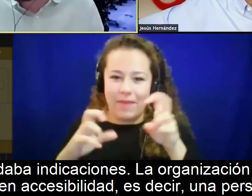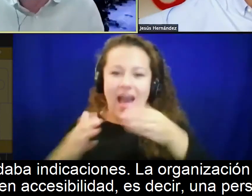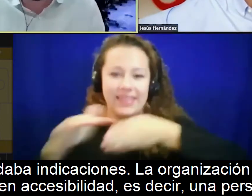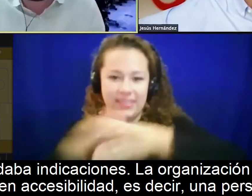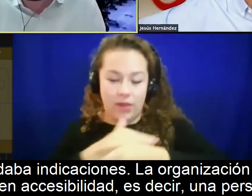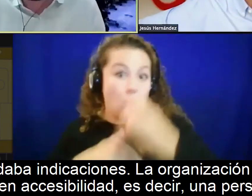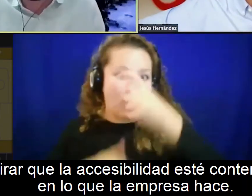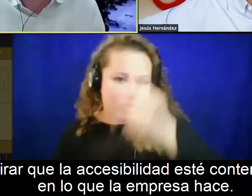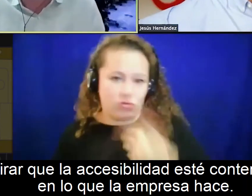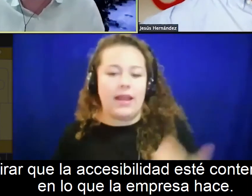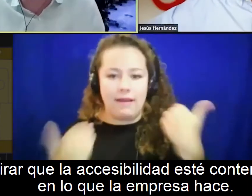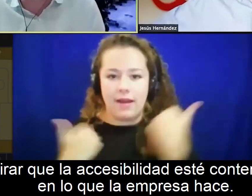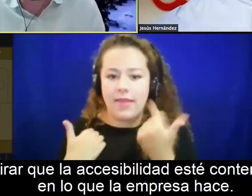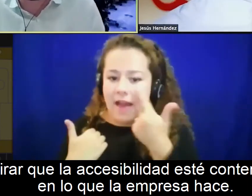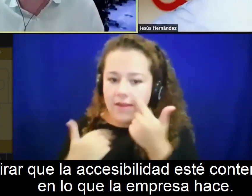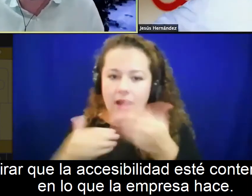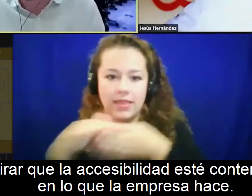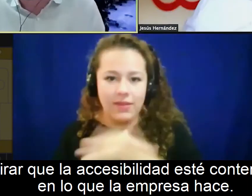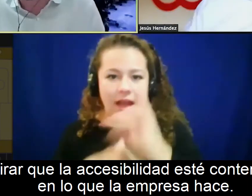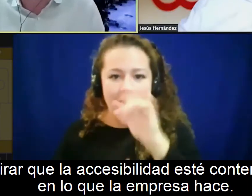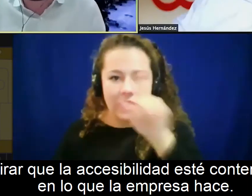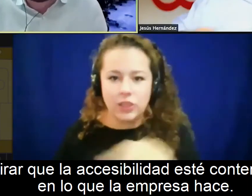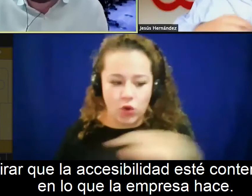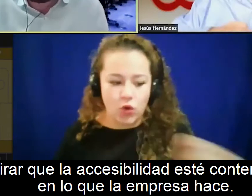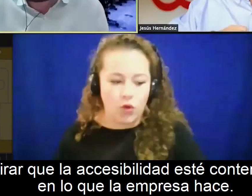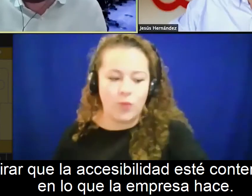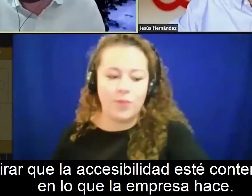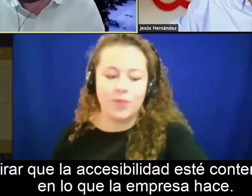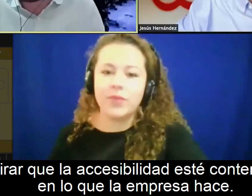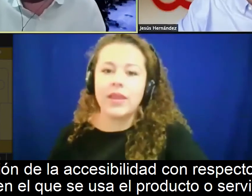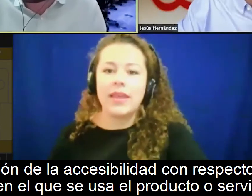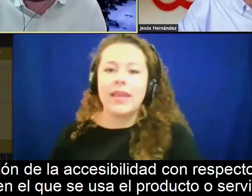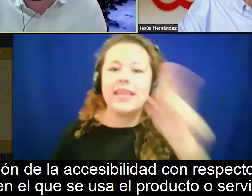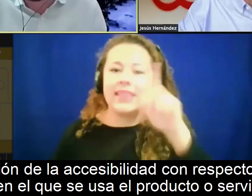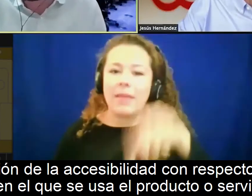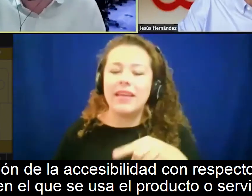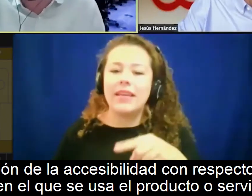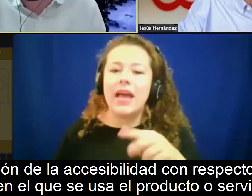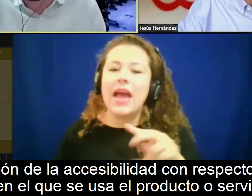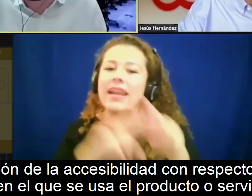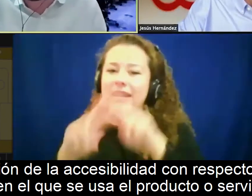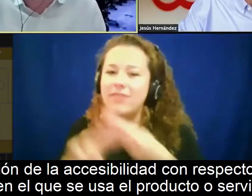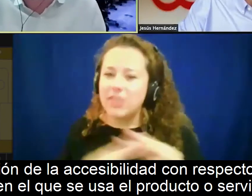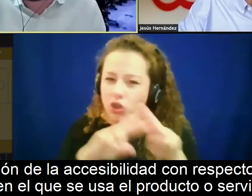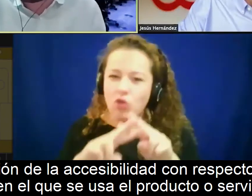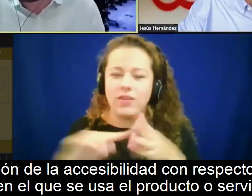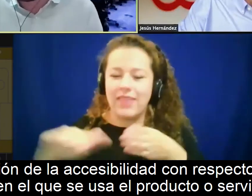mirar que la accesibilidad esté contemplada en lo que la empresa hace. Una revisión de la accesibilidad con respecto al contexto en el